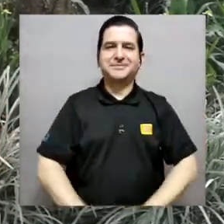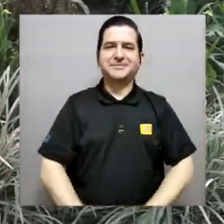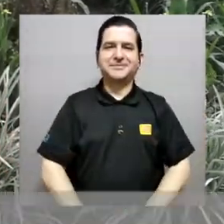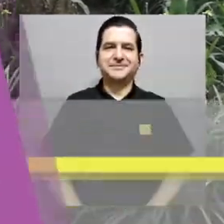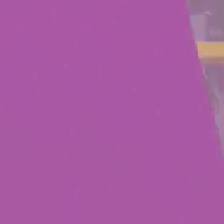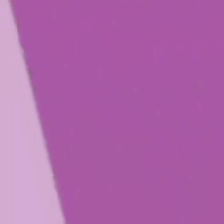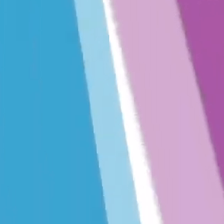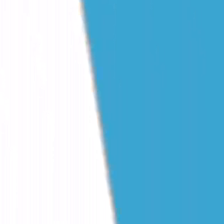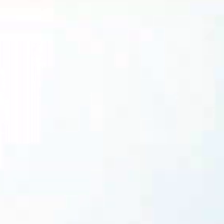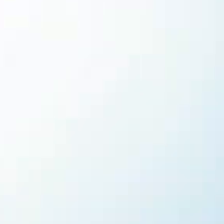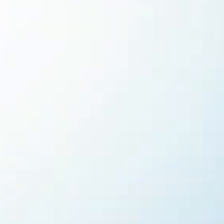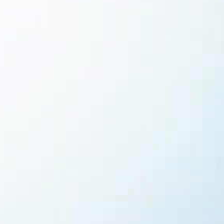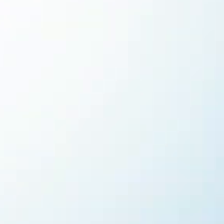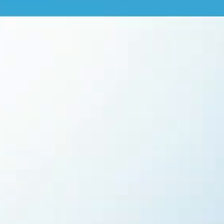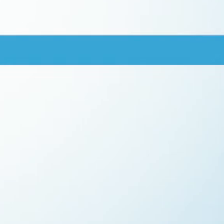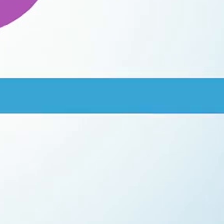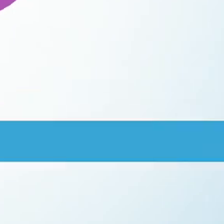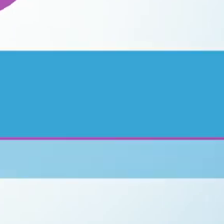volvemos.